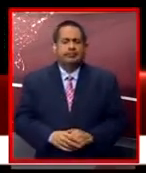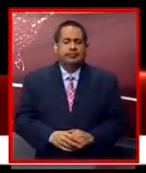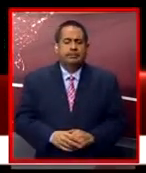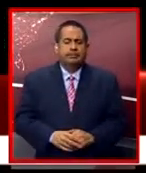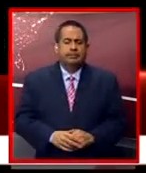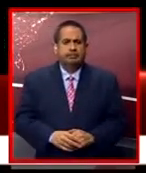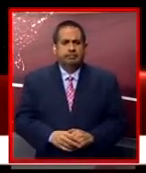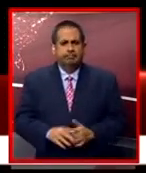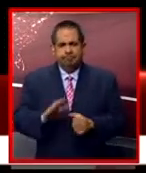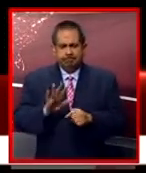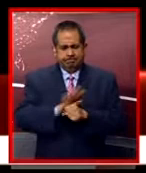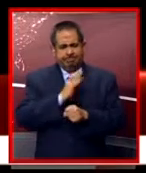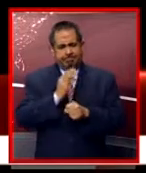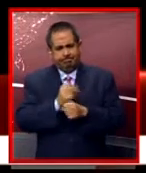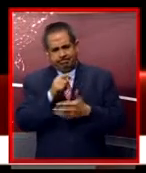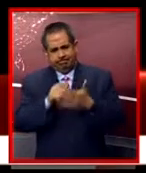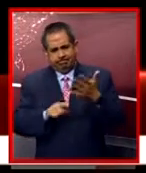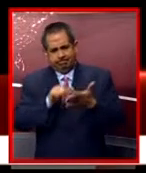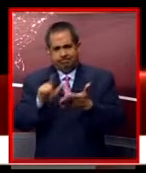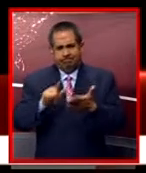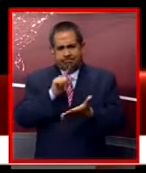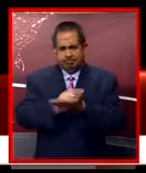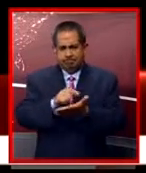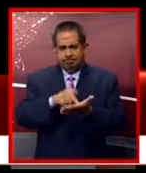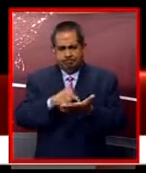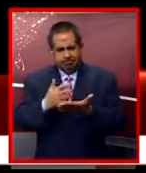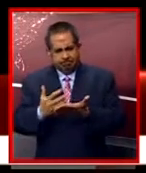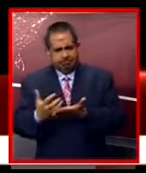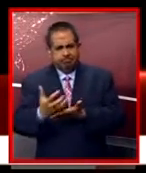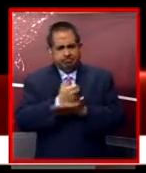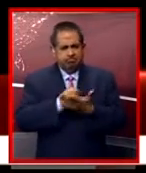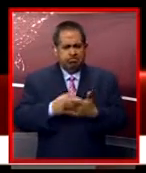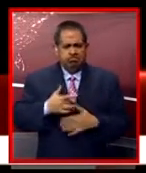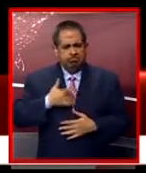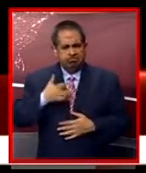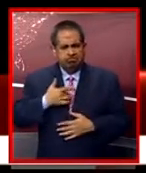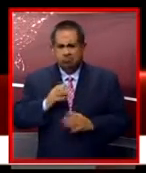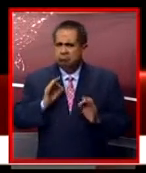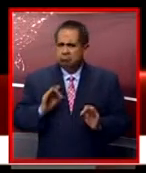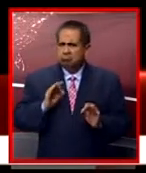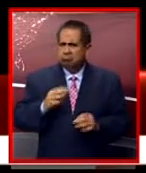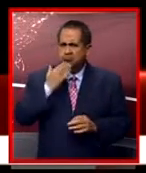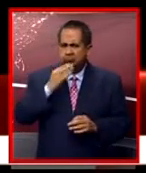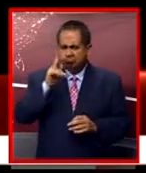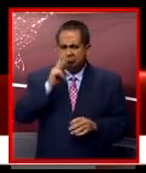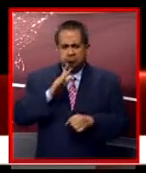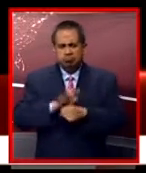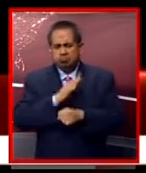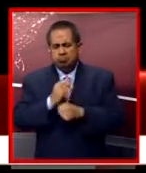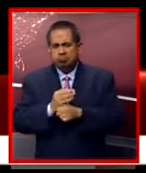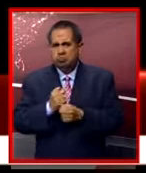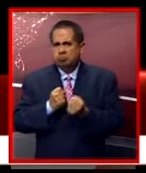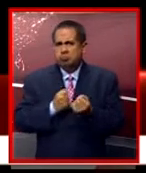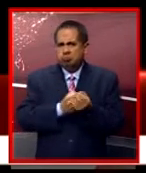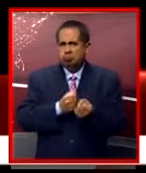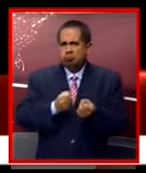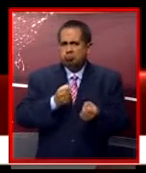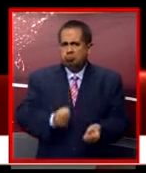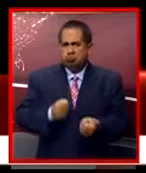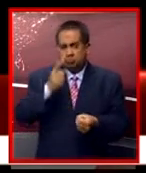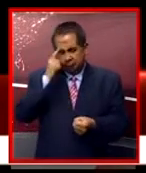En términos generales, la Ley de Ingresos nos parece prudente y suficientemente sólida